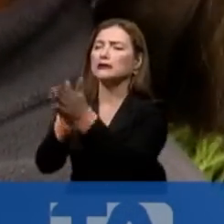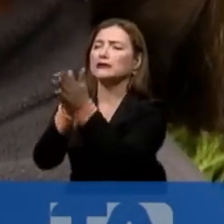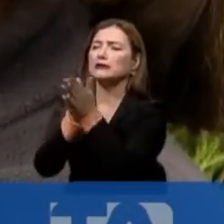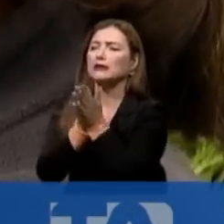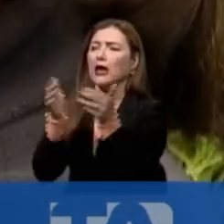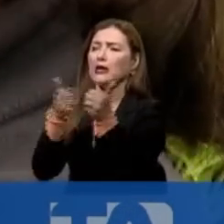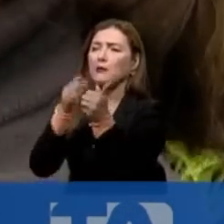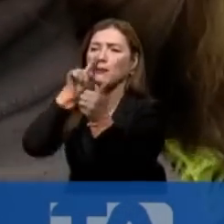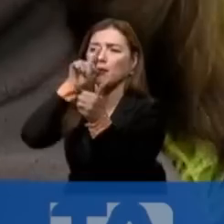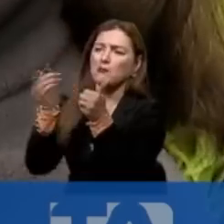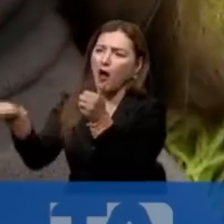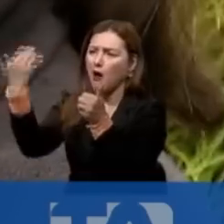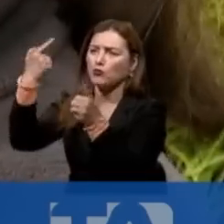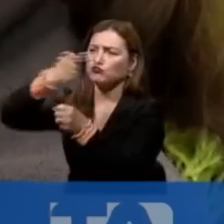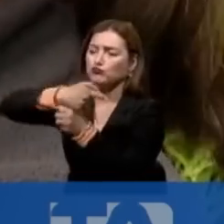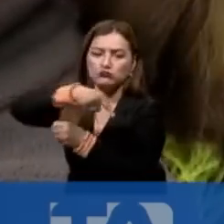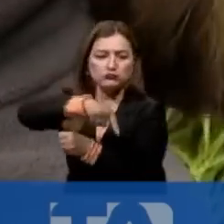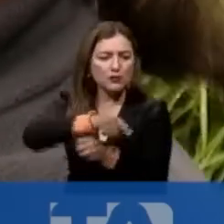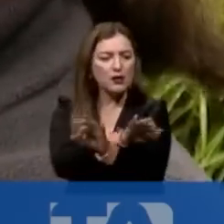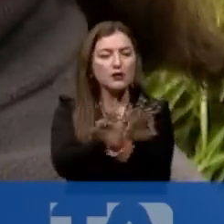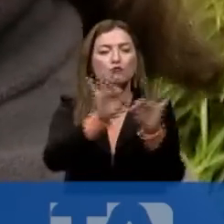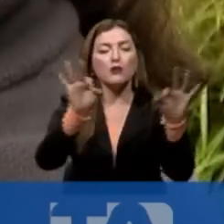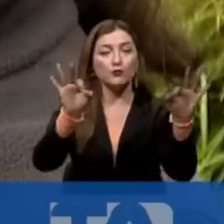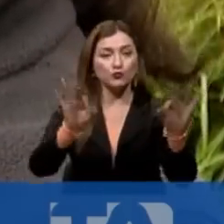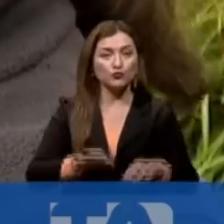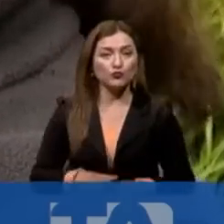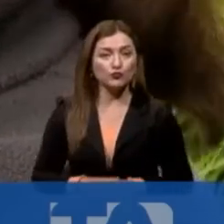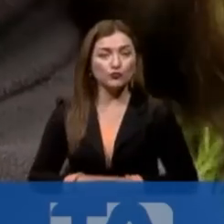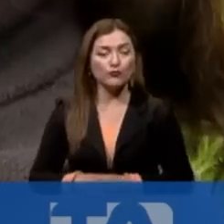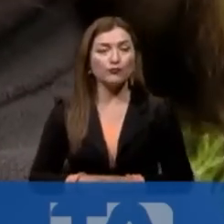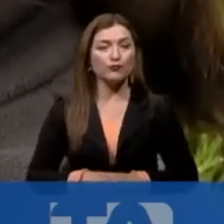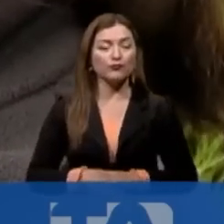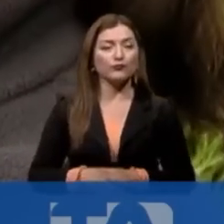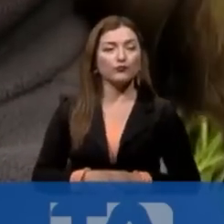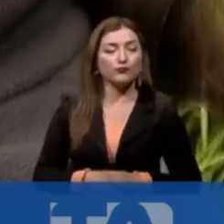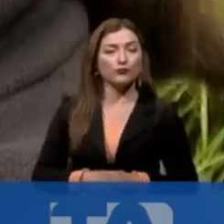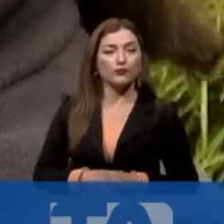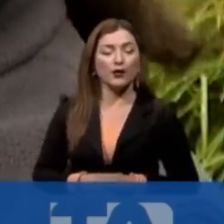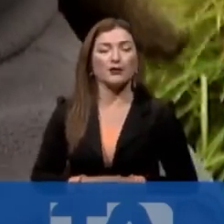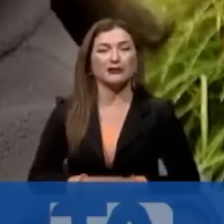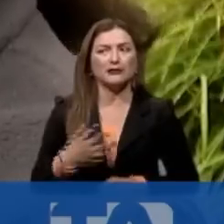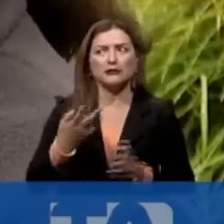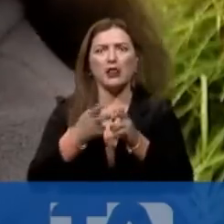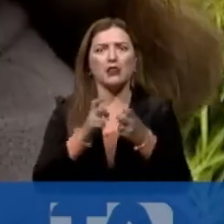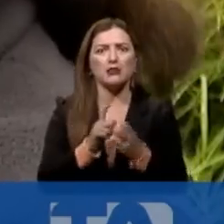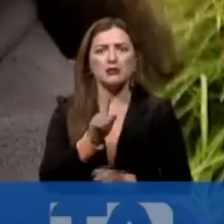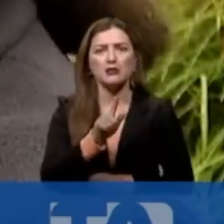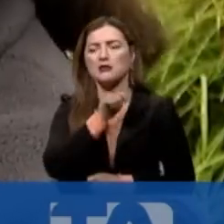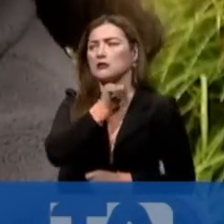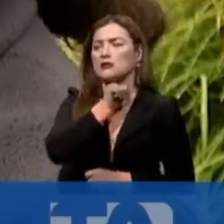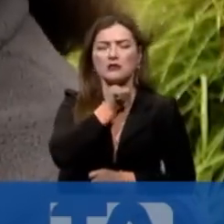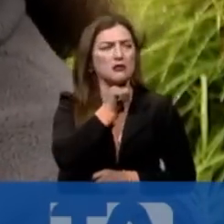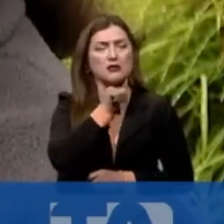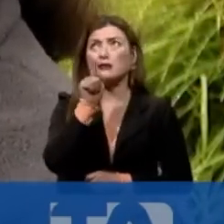equipo que nos ayude limpiando toda esta parte de la quebrada. Aparte que hay inseguridad, hay también que no